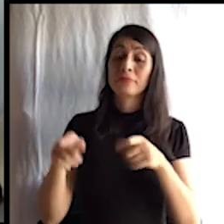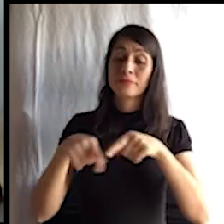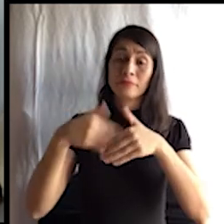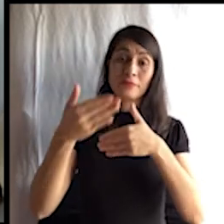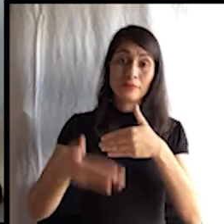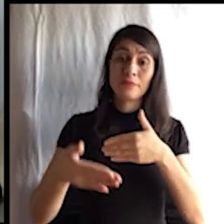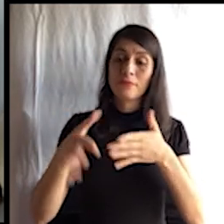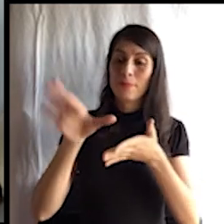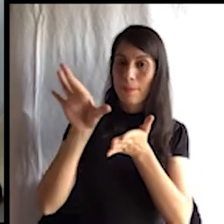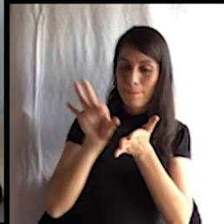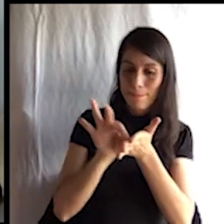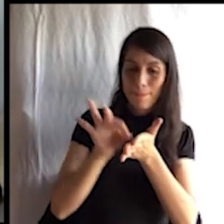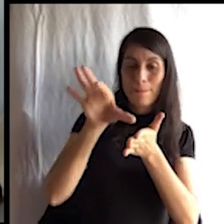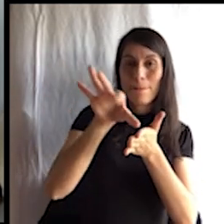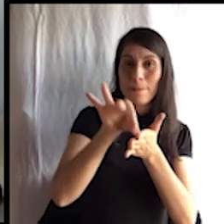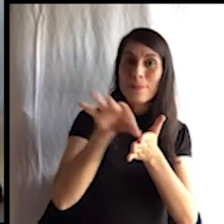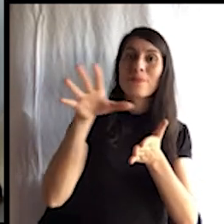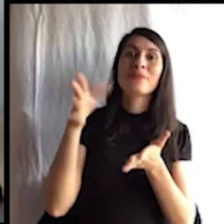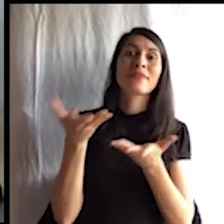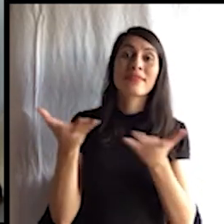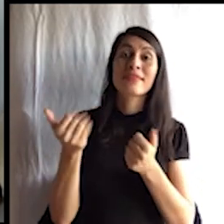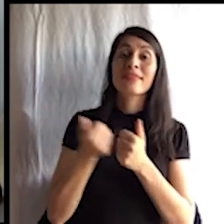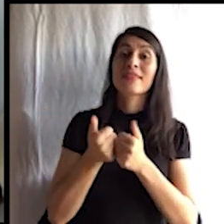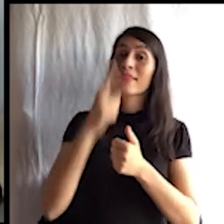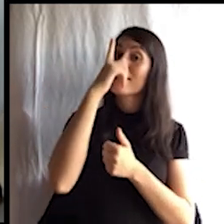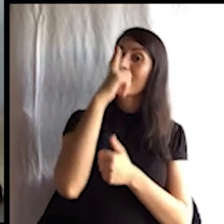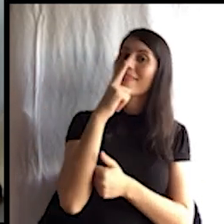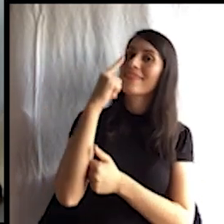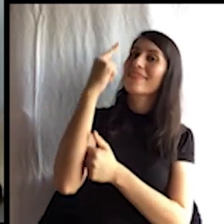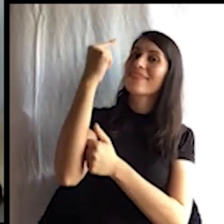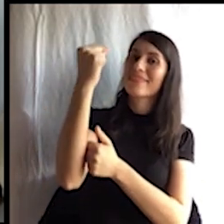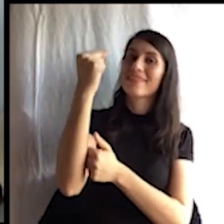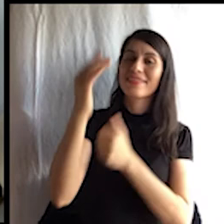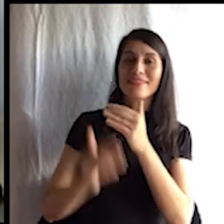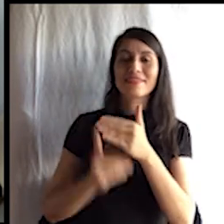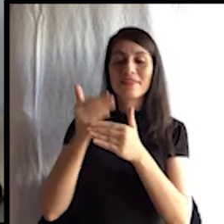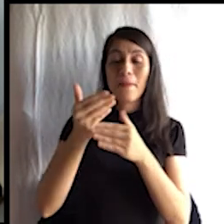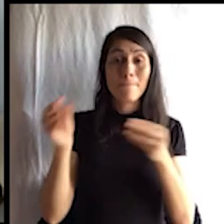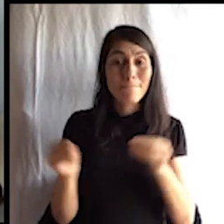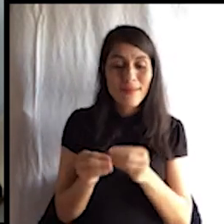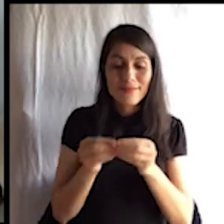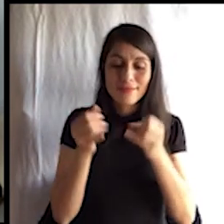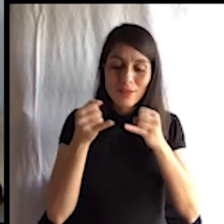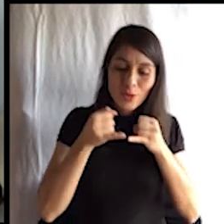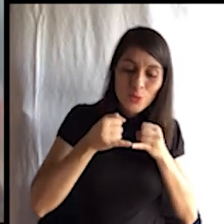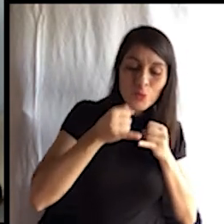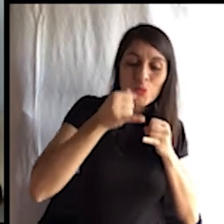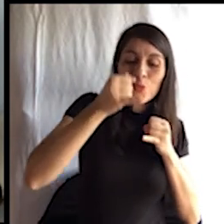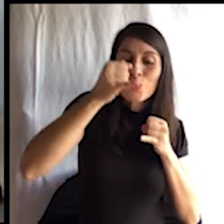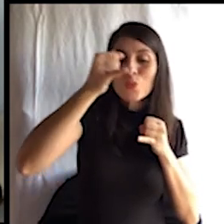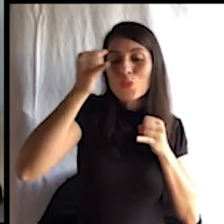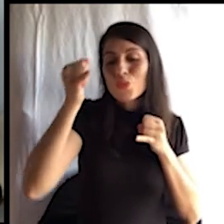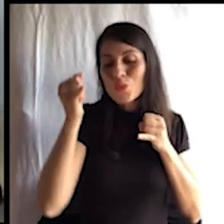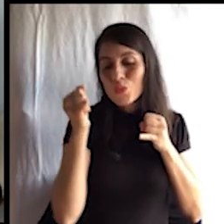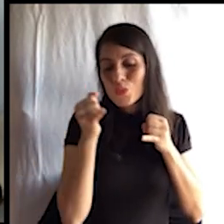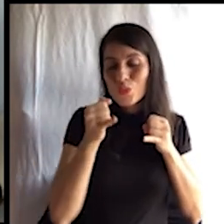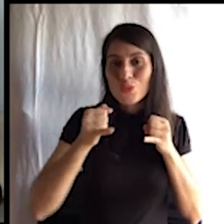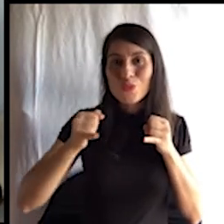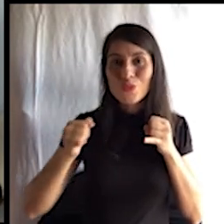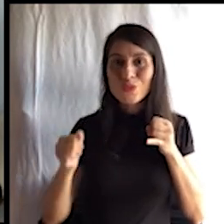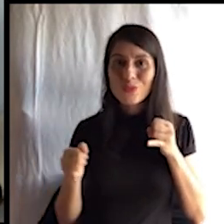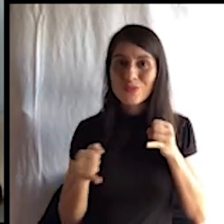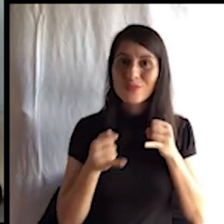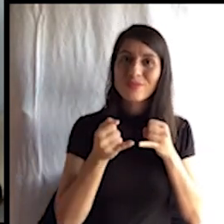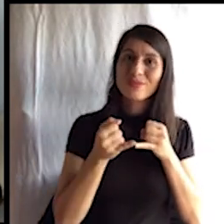Lo vamos a pegar en una de las puntas de la luna y luego vamos a agregar más lana alrededor para terminar de amarrar